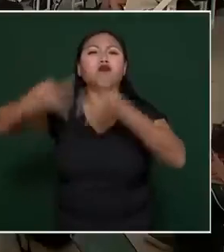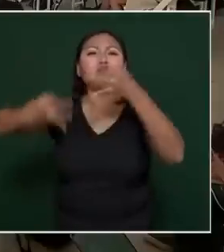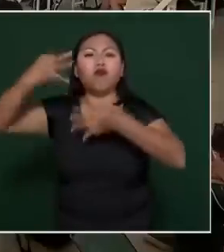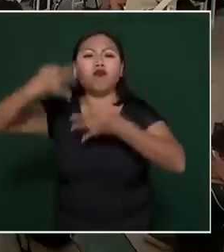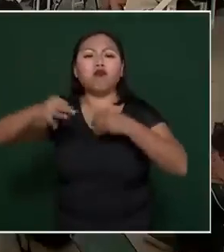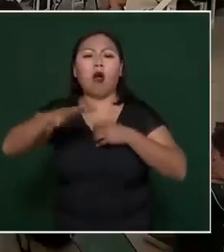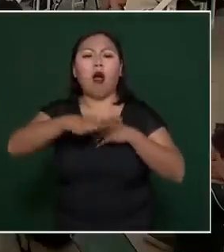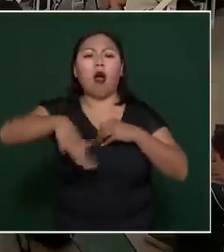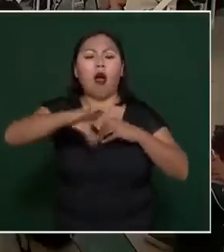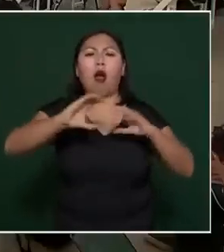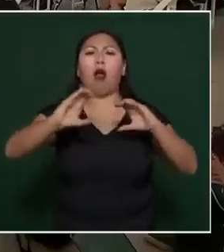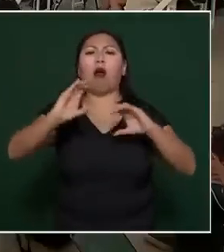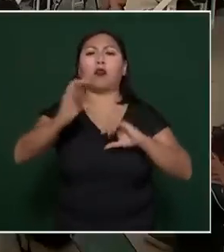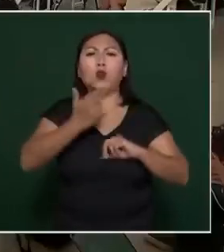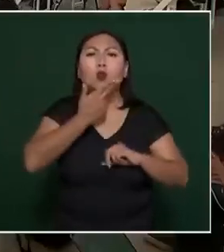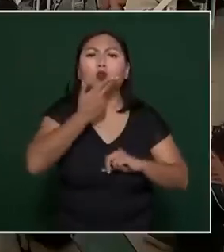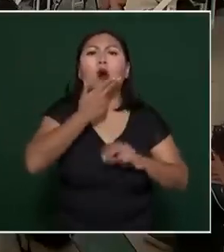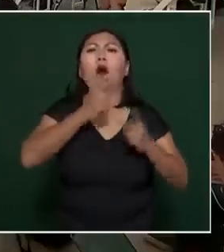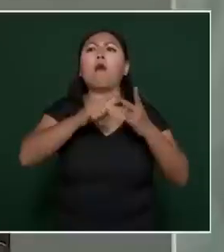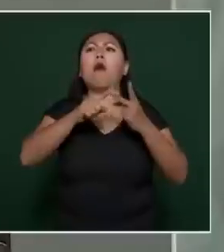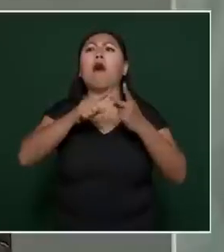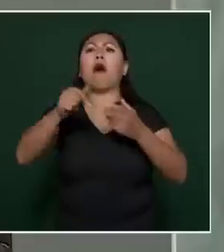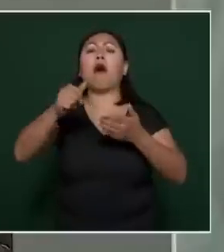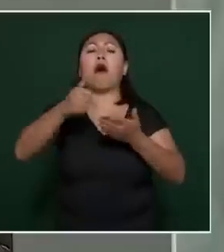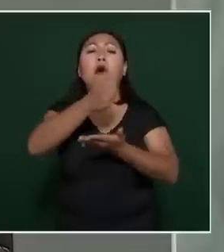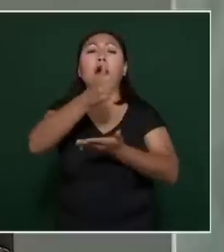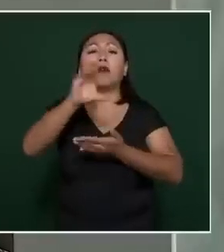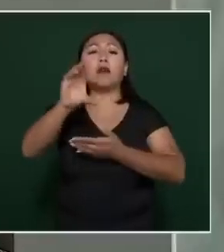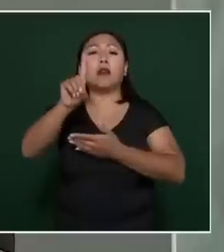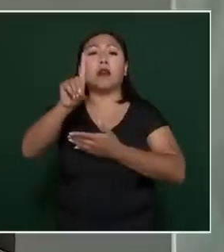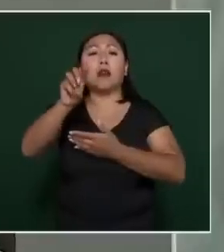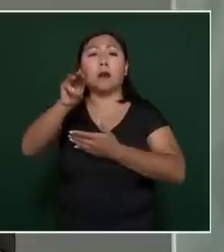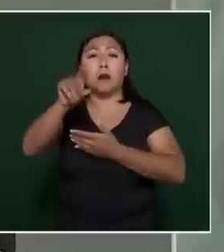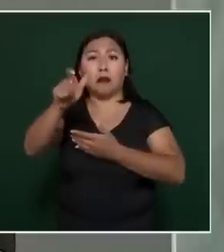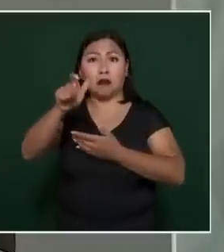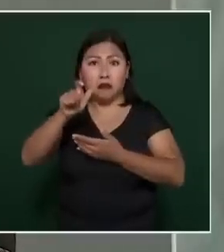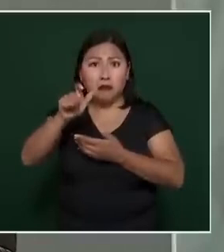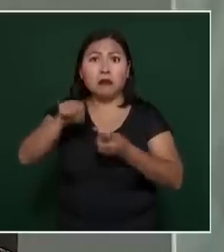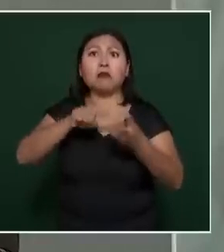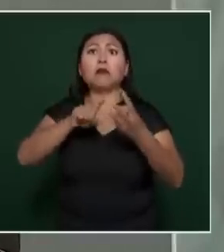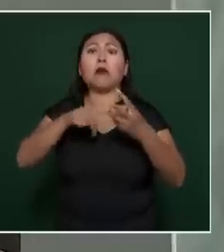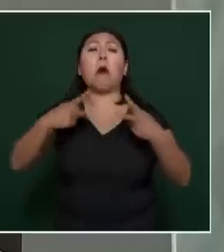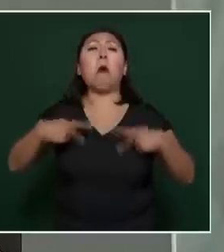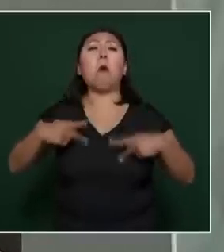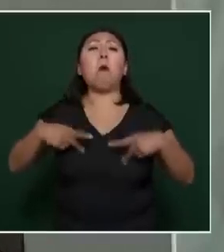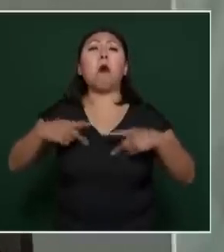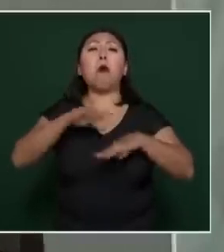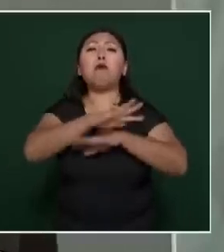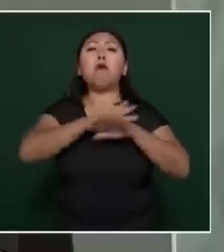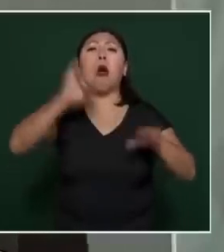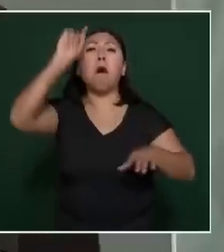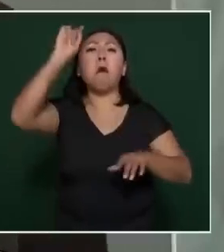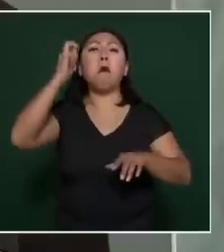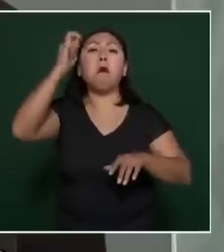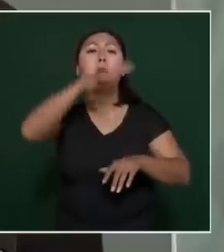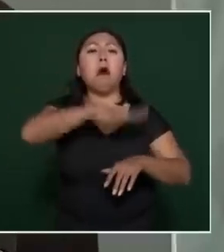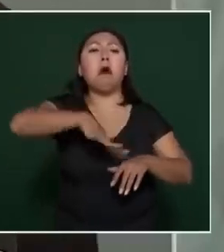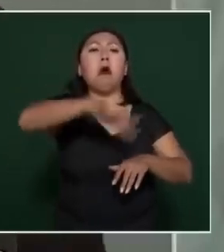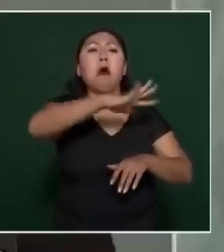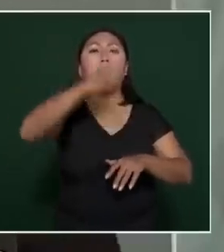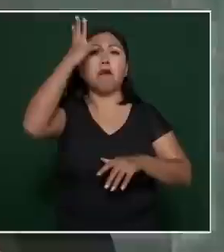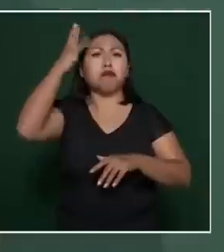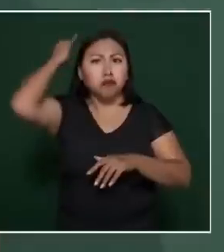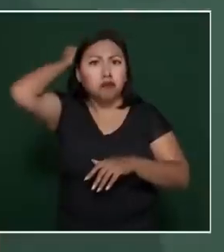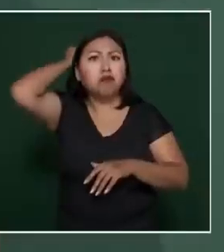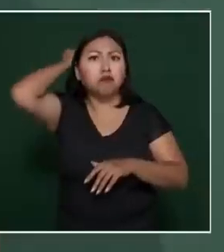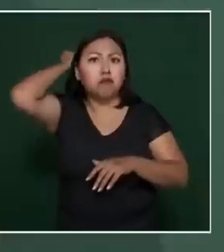y Magistrados de la Ciudad de México y de jubilados de Morelos. Pero en el segundo amparo, el de la Asociación